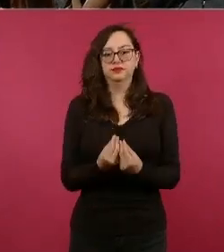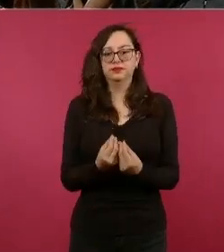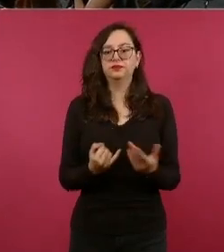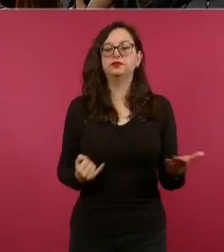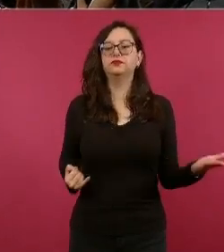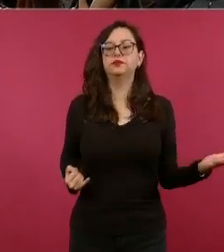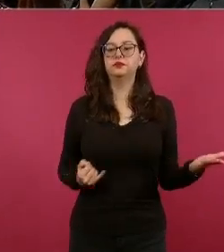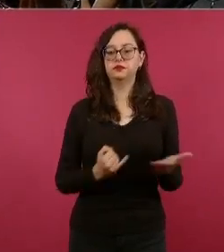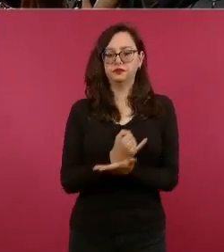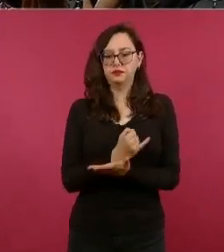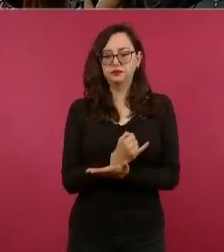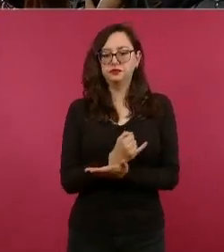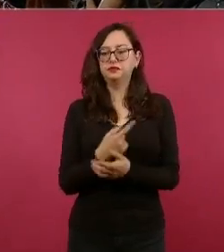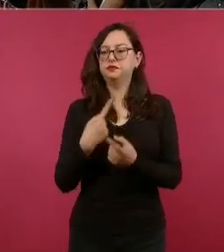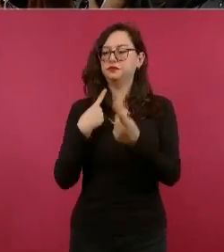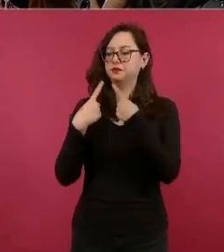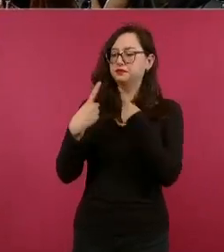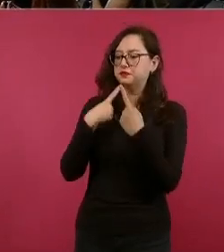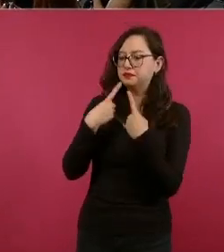siempre